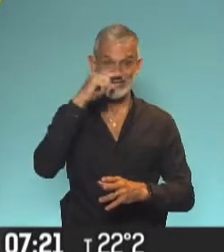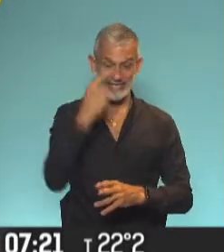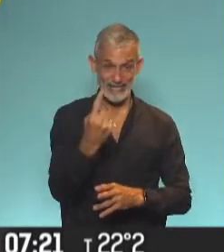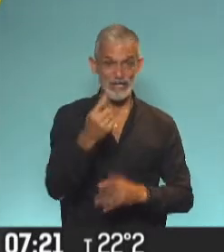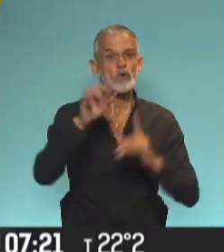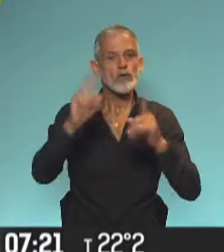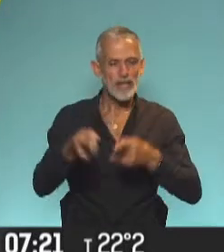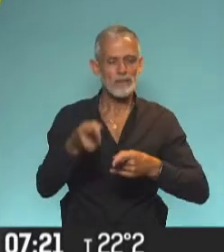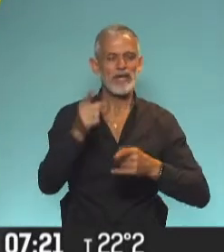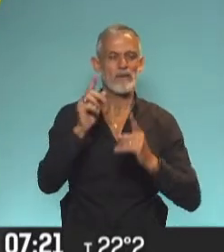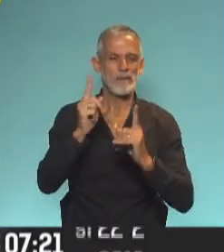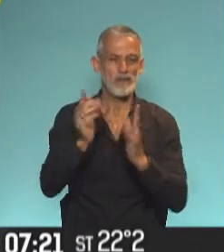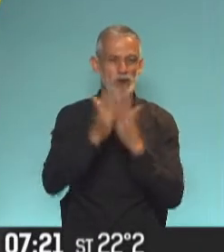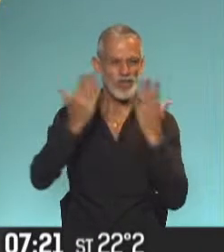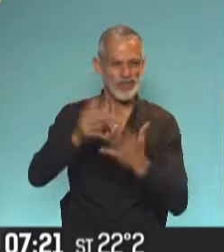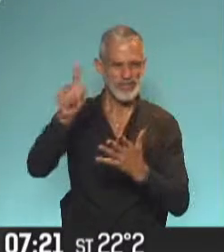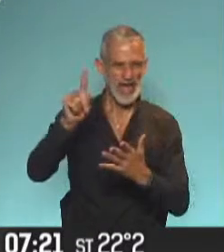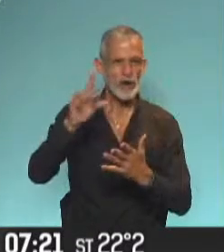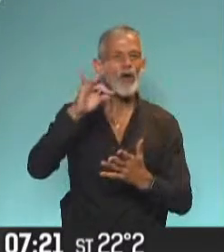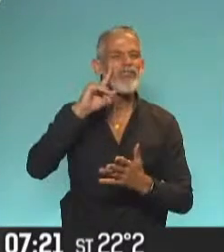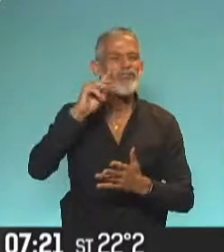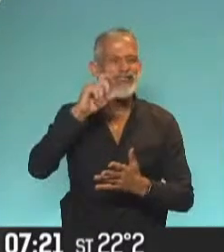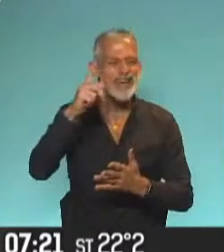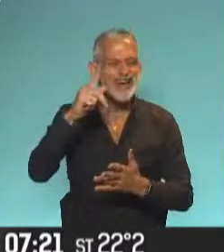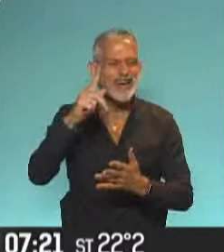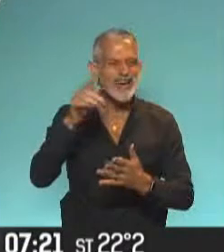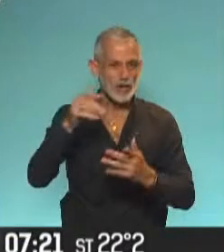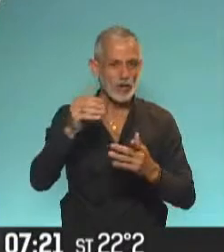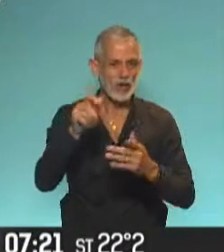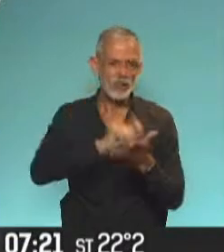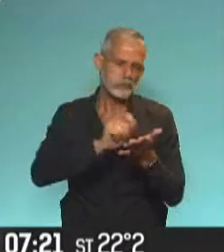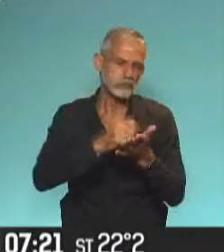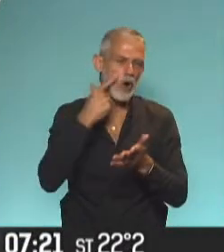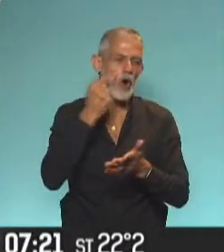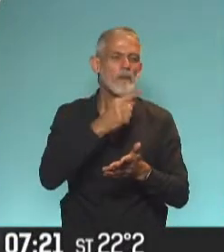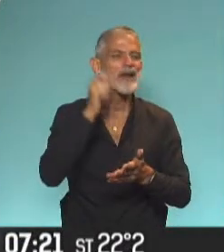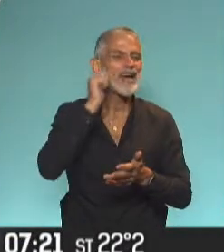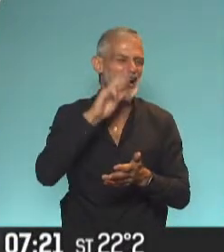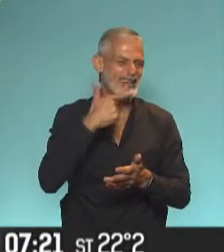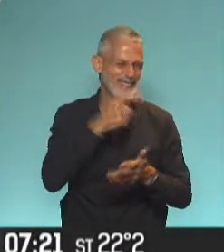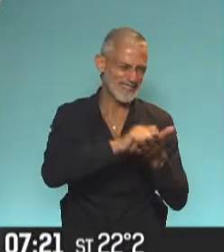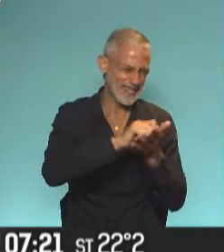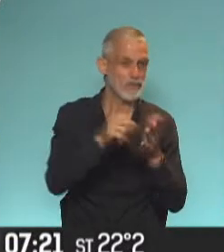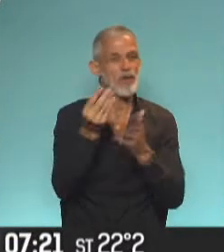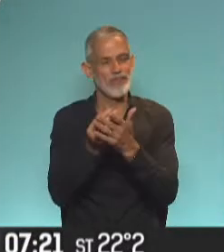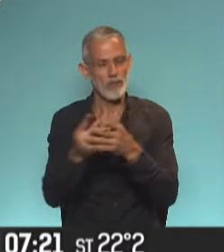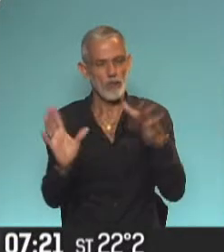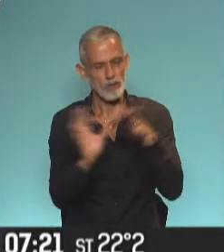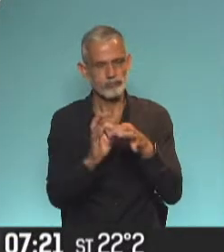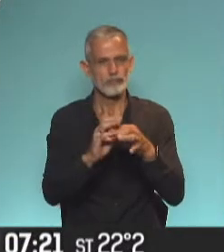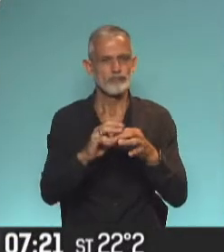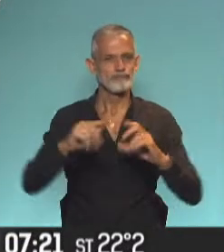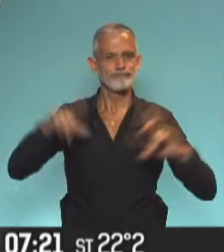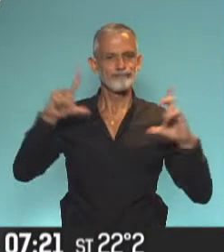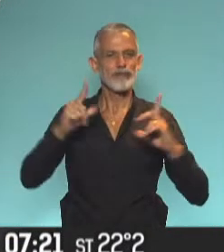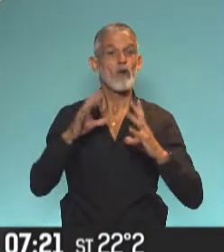para el King Futures, realiza Dick el Artillero, con guiones de Alfredo Julio Grassi. La historieta estaba protagonizada por